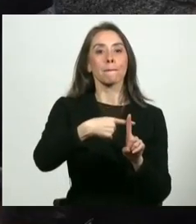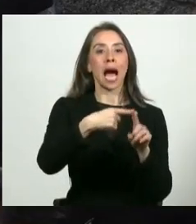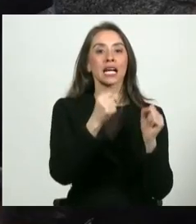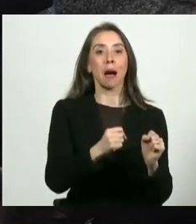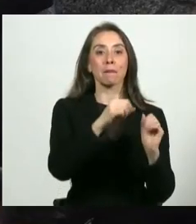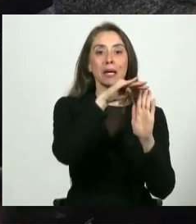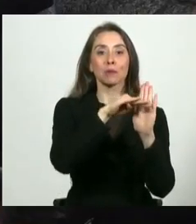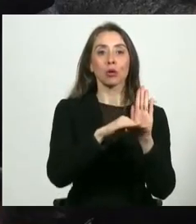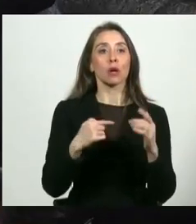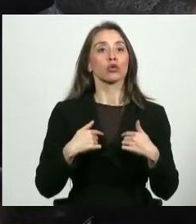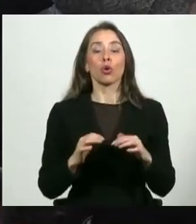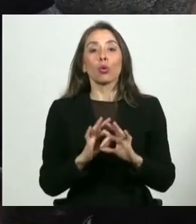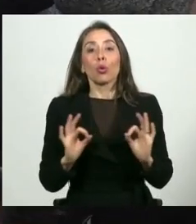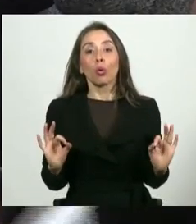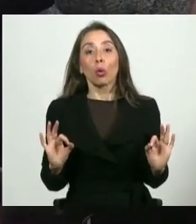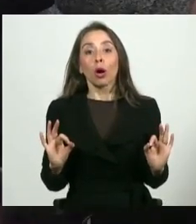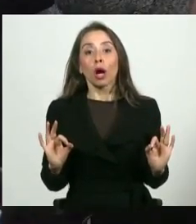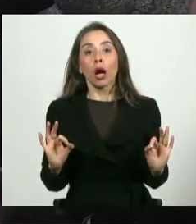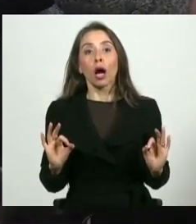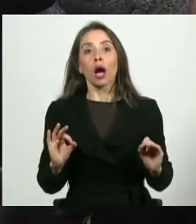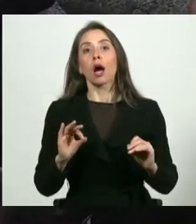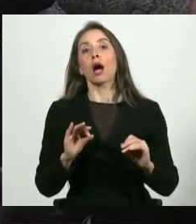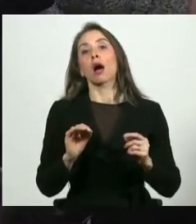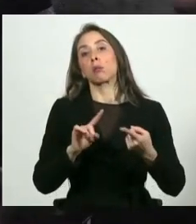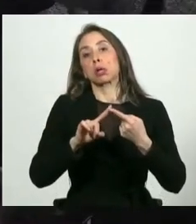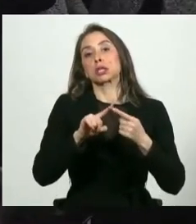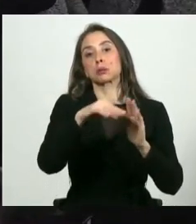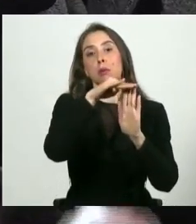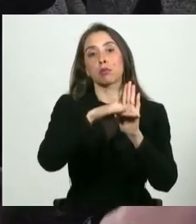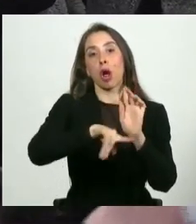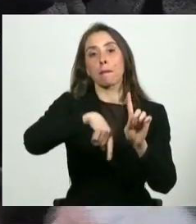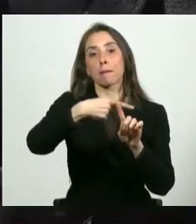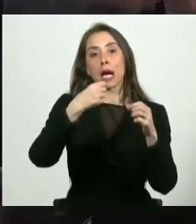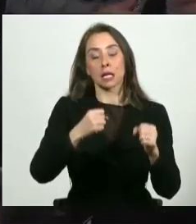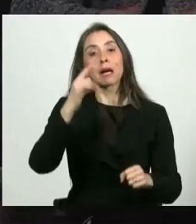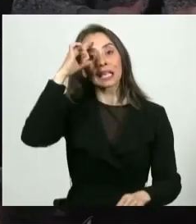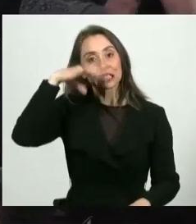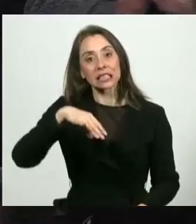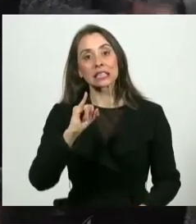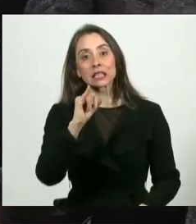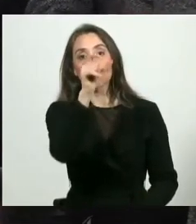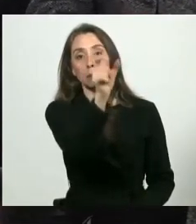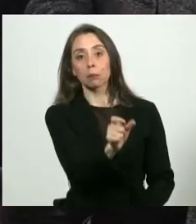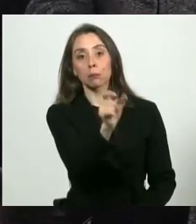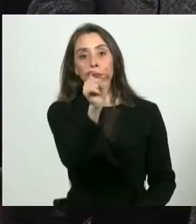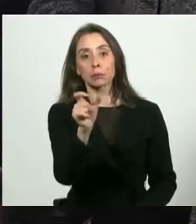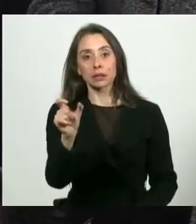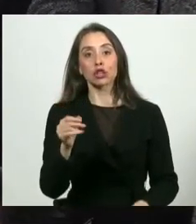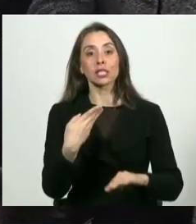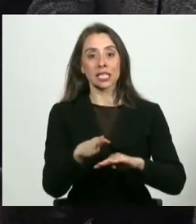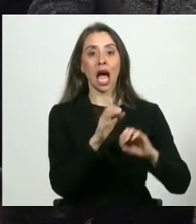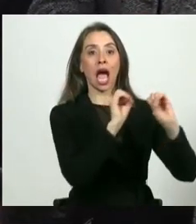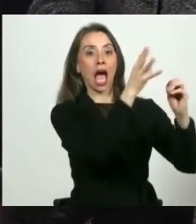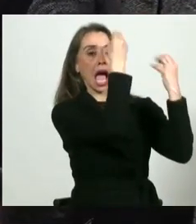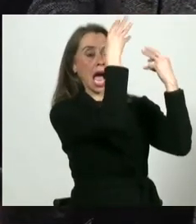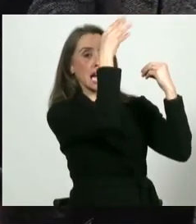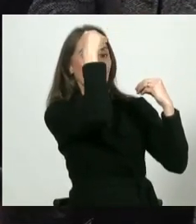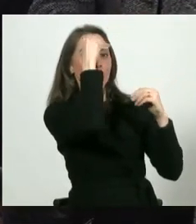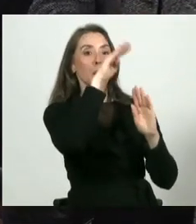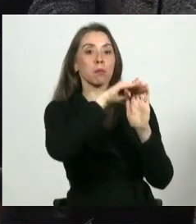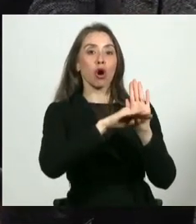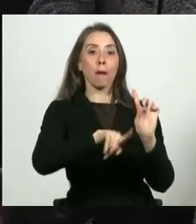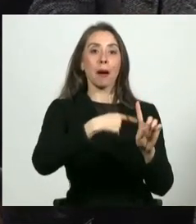yo nunca he estado dentro del programa Más Capaz, pero sí sé de personas que se han capacitado a través del programa Más